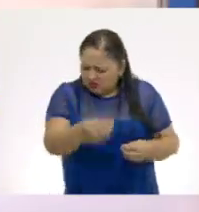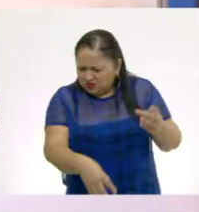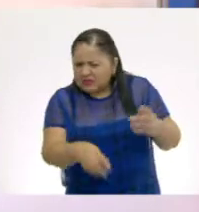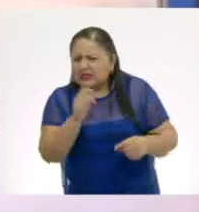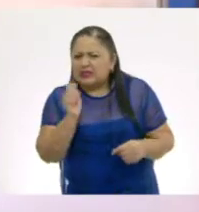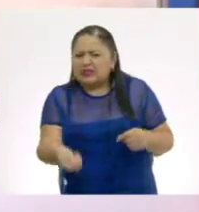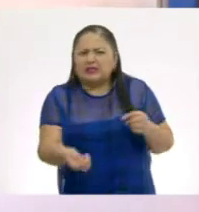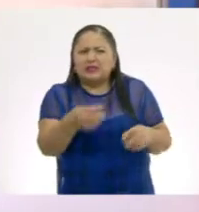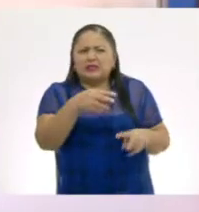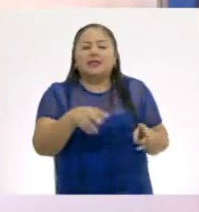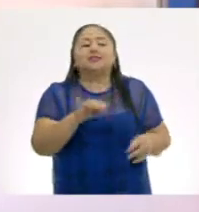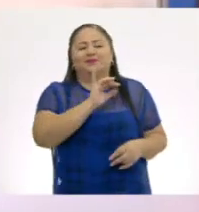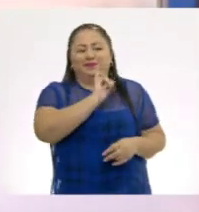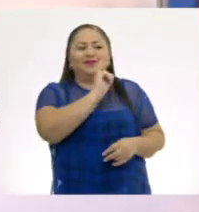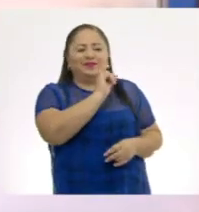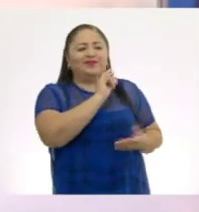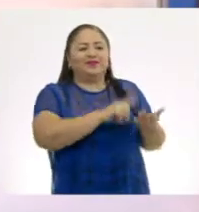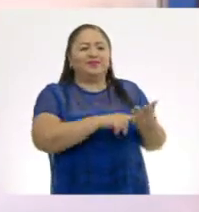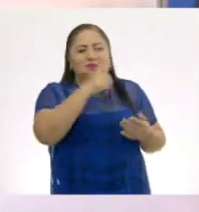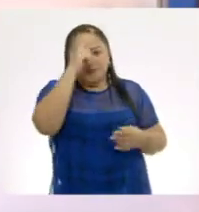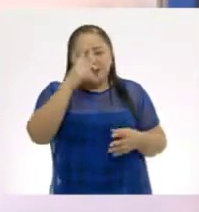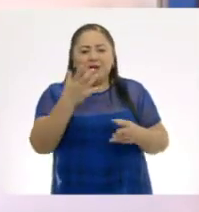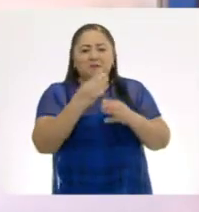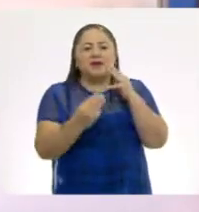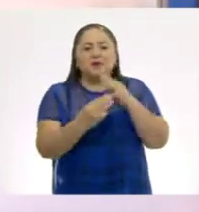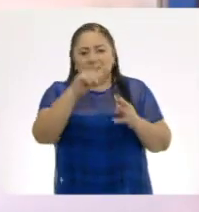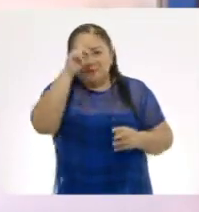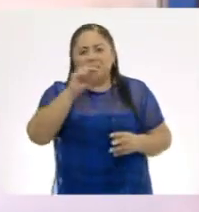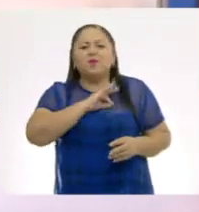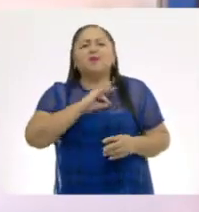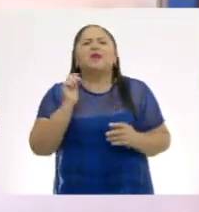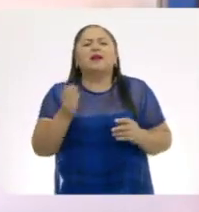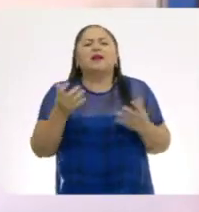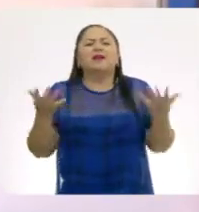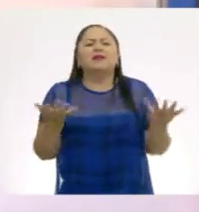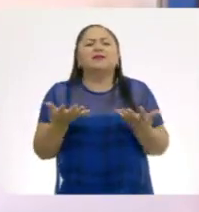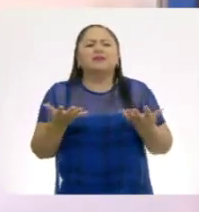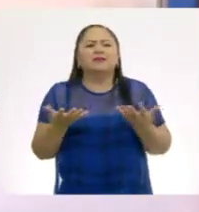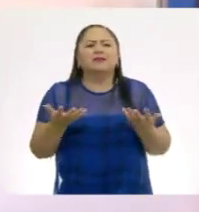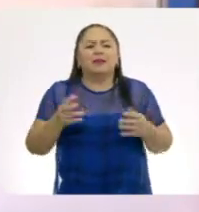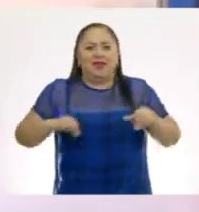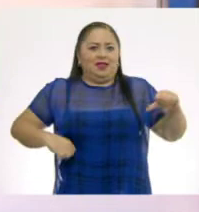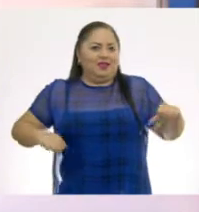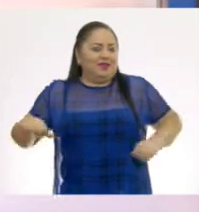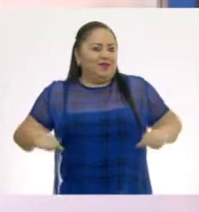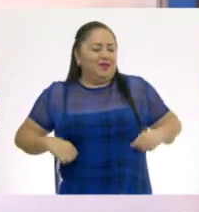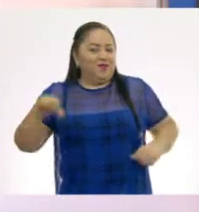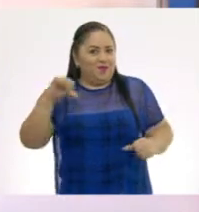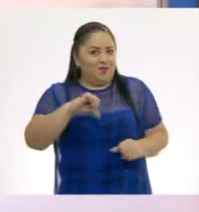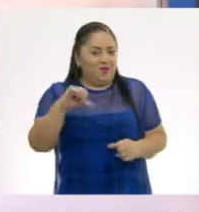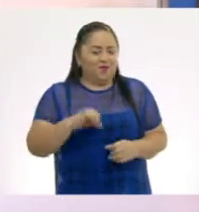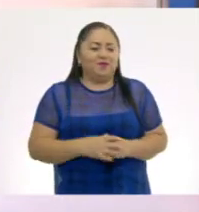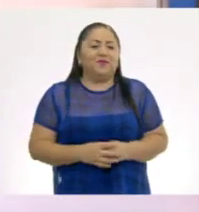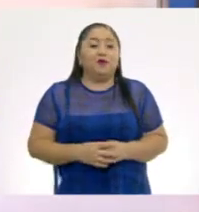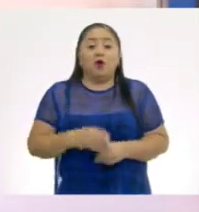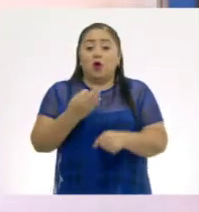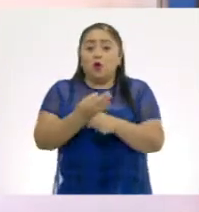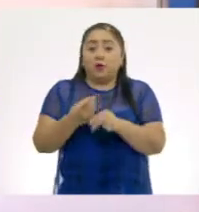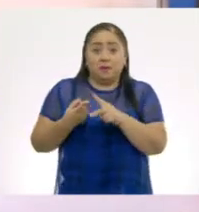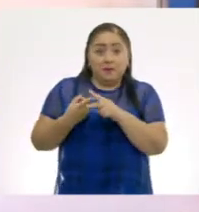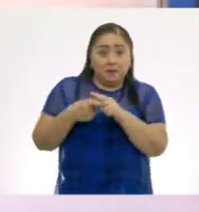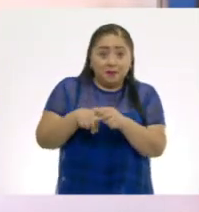aquí nuestros instrumentos para poder hacer las actividades. Y bueno, para